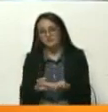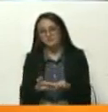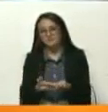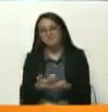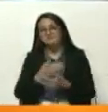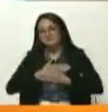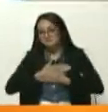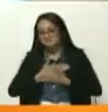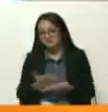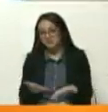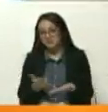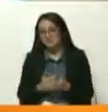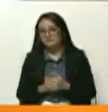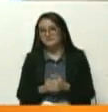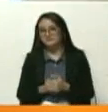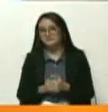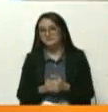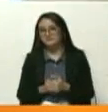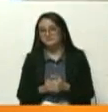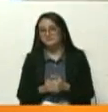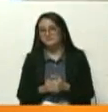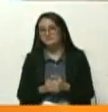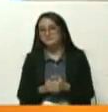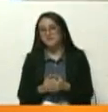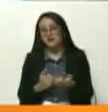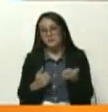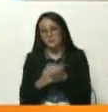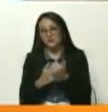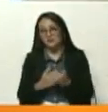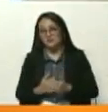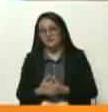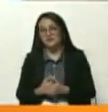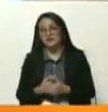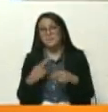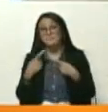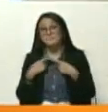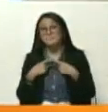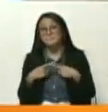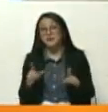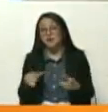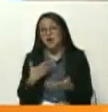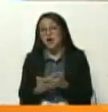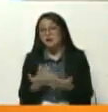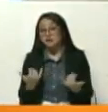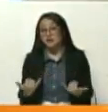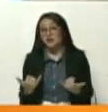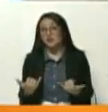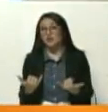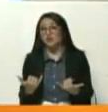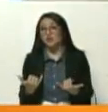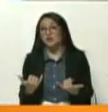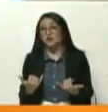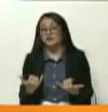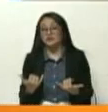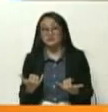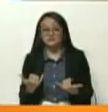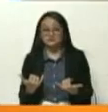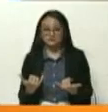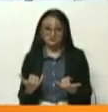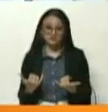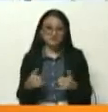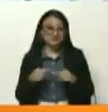la disposición para hacer sede o apoyar. Pero hasta el momento vamos a mantener